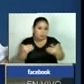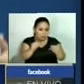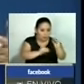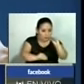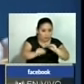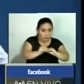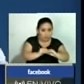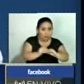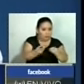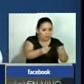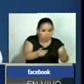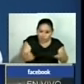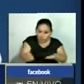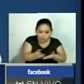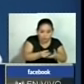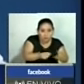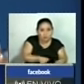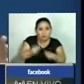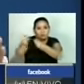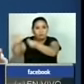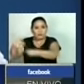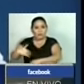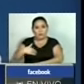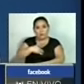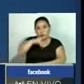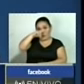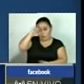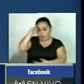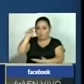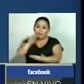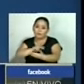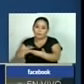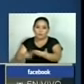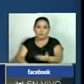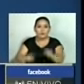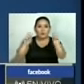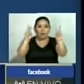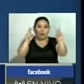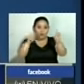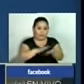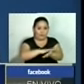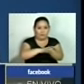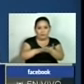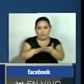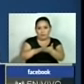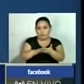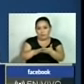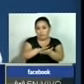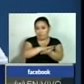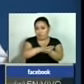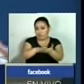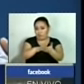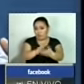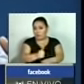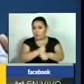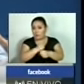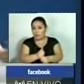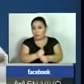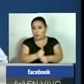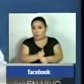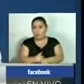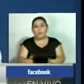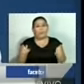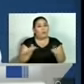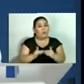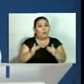para trabajar de una manera más segura desde el punto de vista de seguridad higiénica, pero también para evitar que se